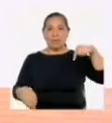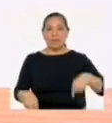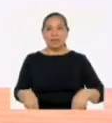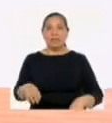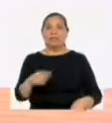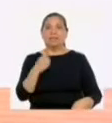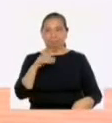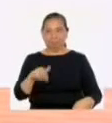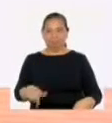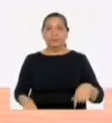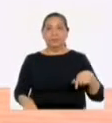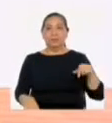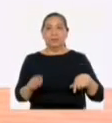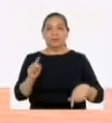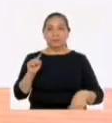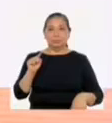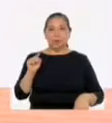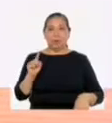Hey, hey.